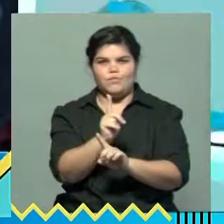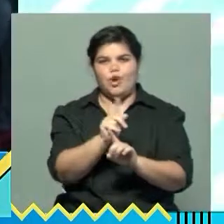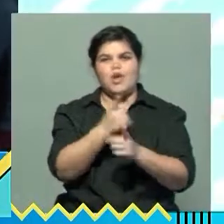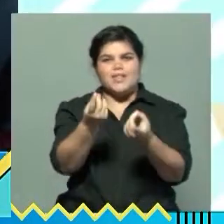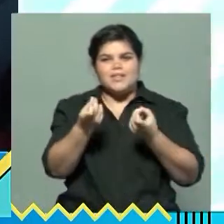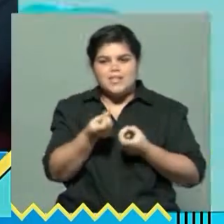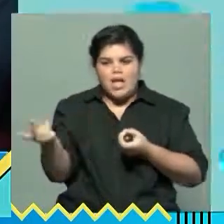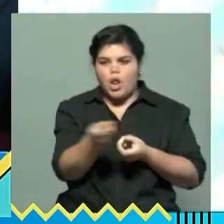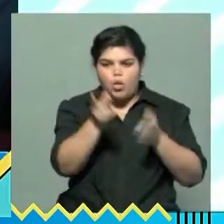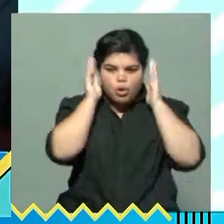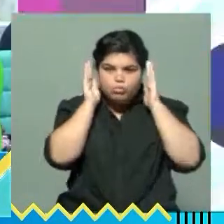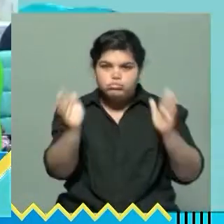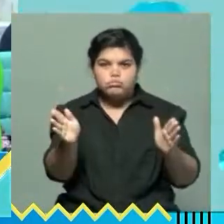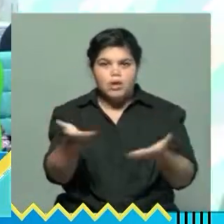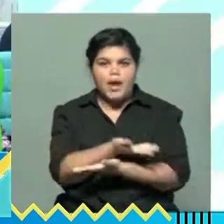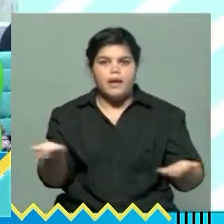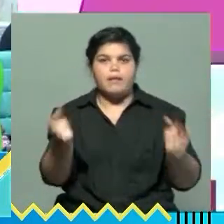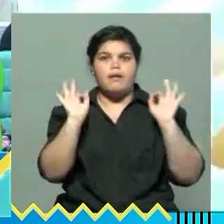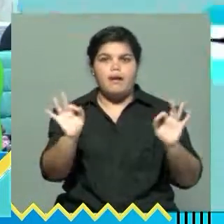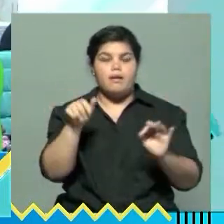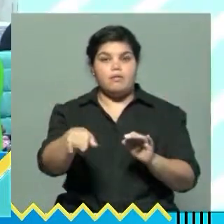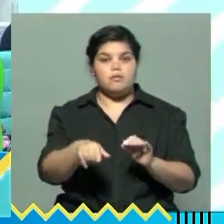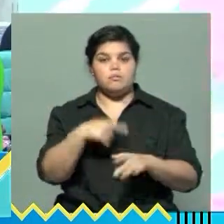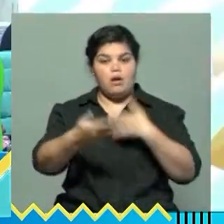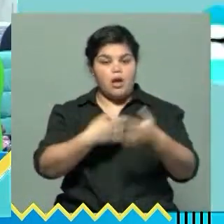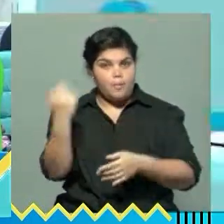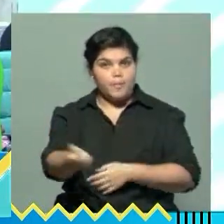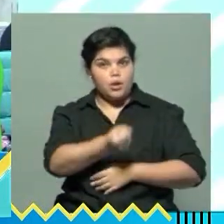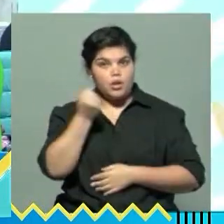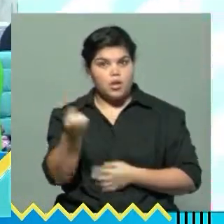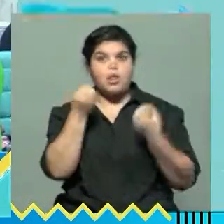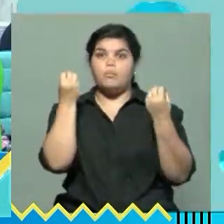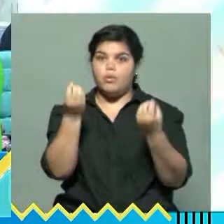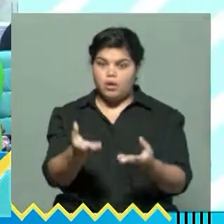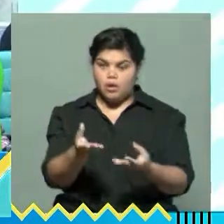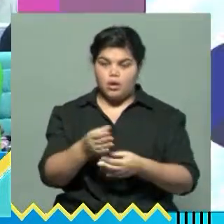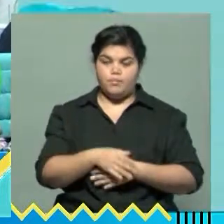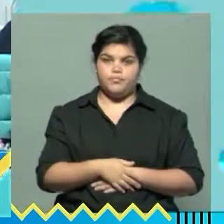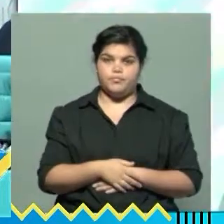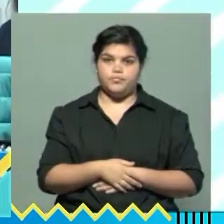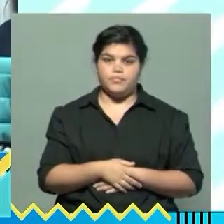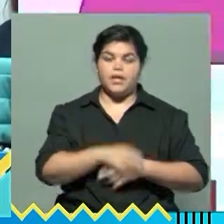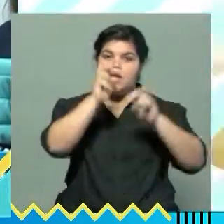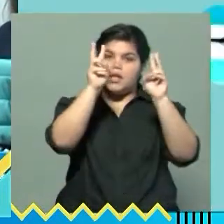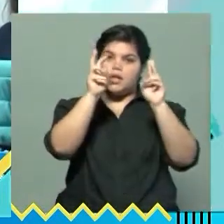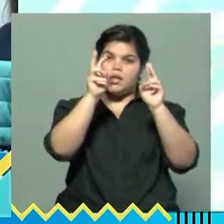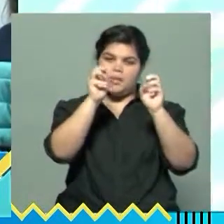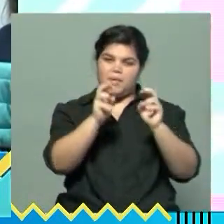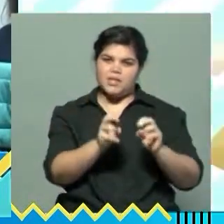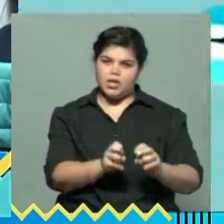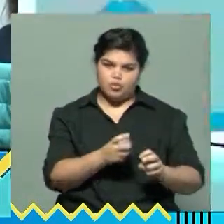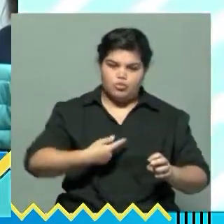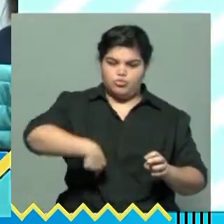El encuentro y el cruce de experiencias es clave. Por un lado, porque los investigadores que